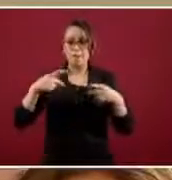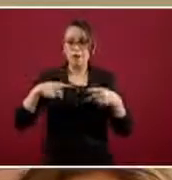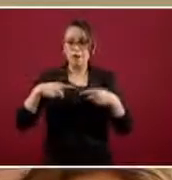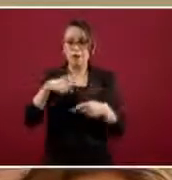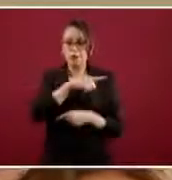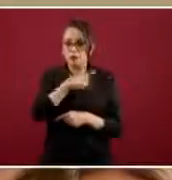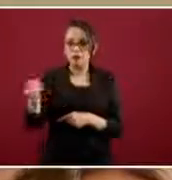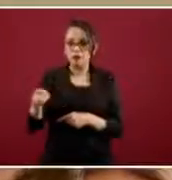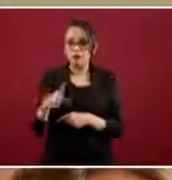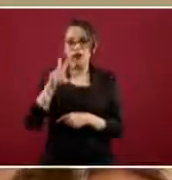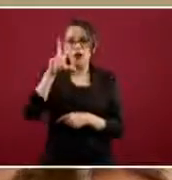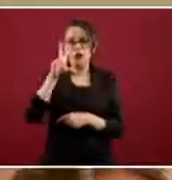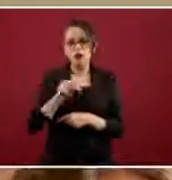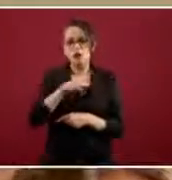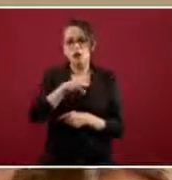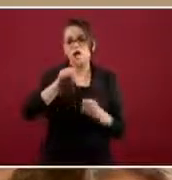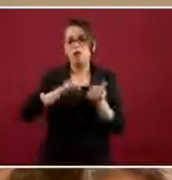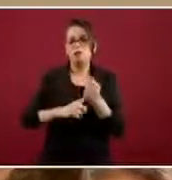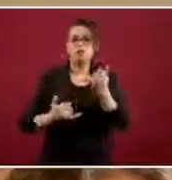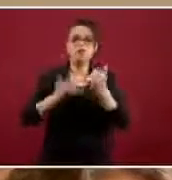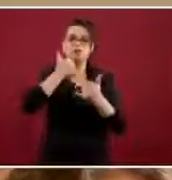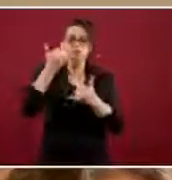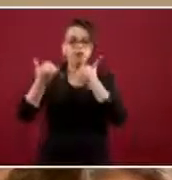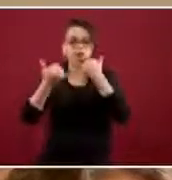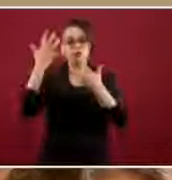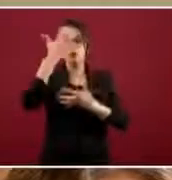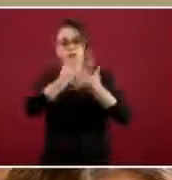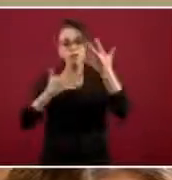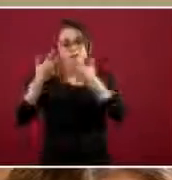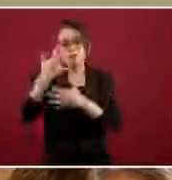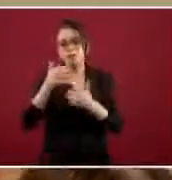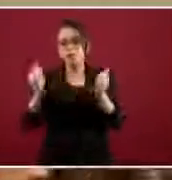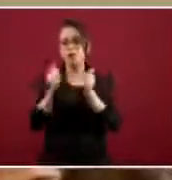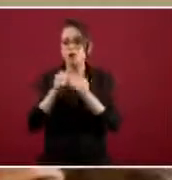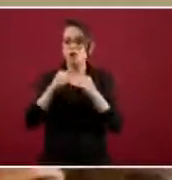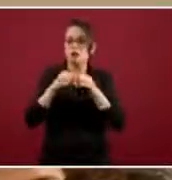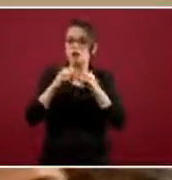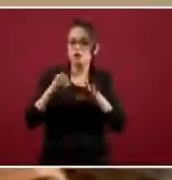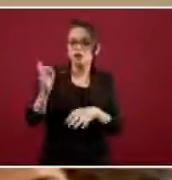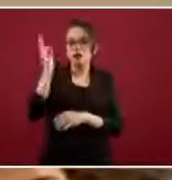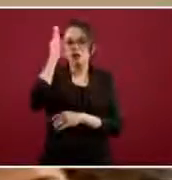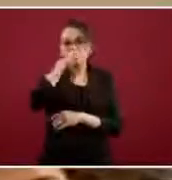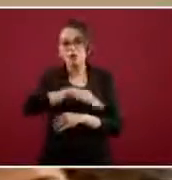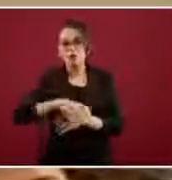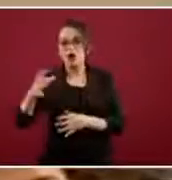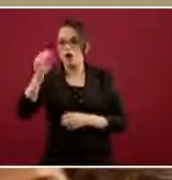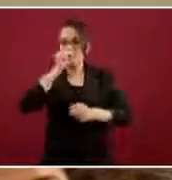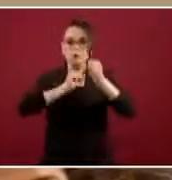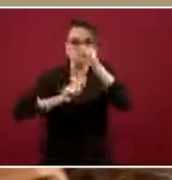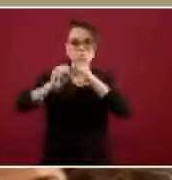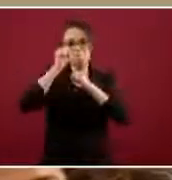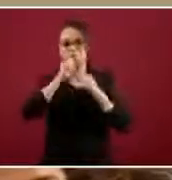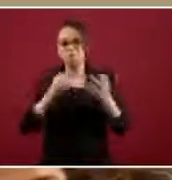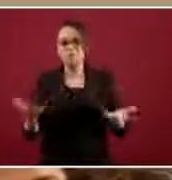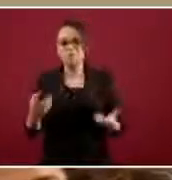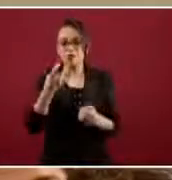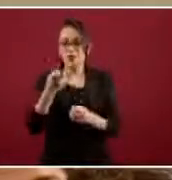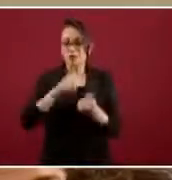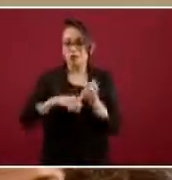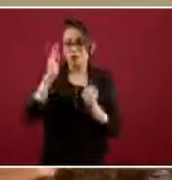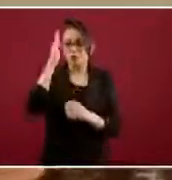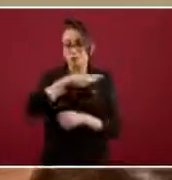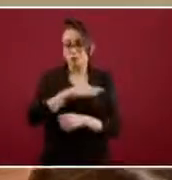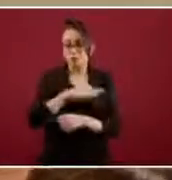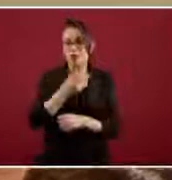maestra Maxisi, a que la desinformación, la falsedad, los rumores, las noticias falsas están causando incluso